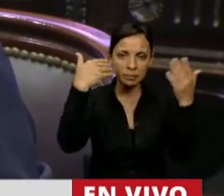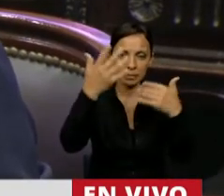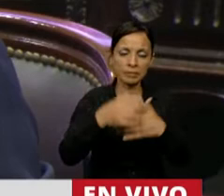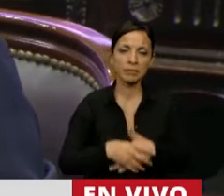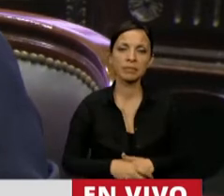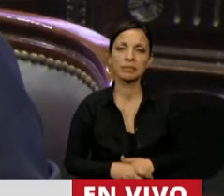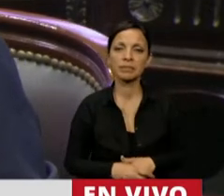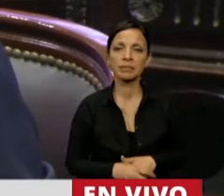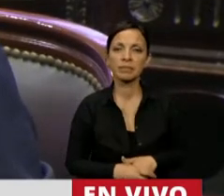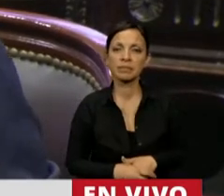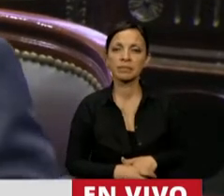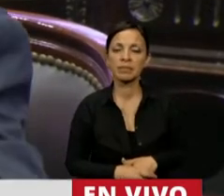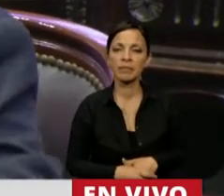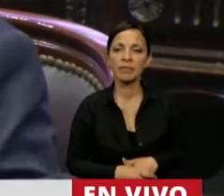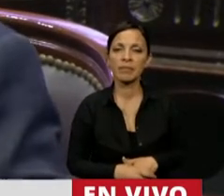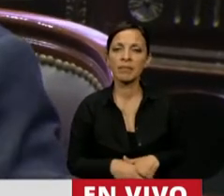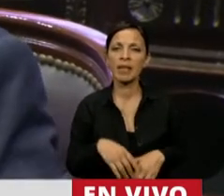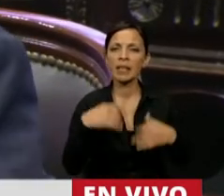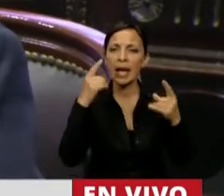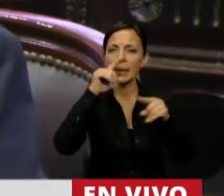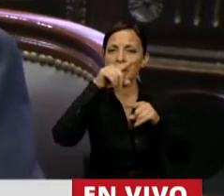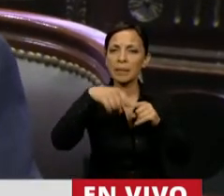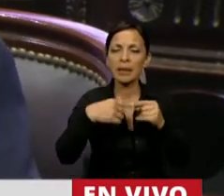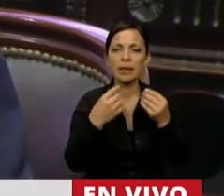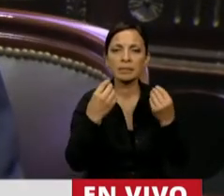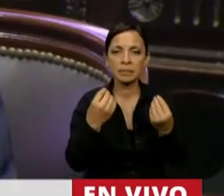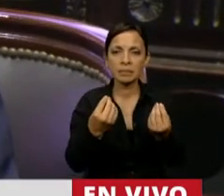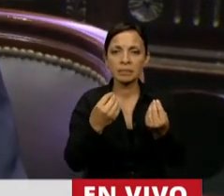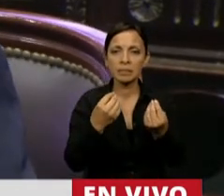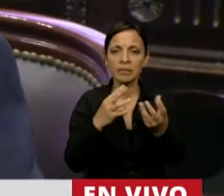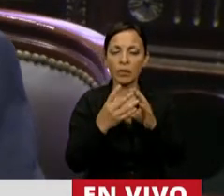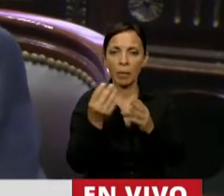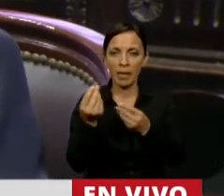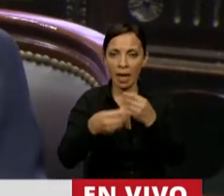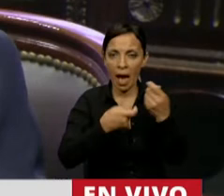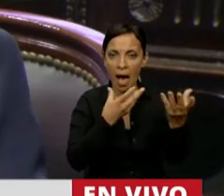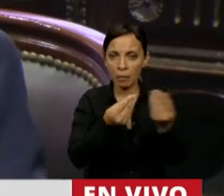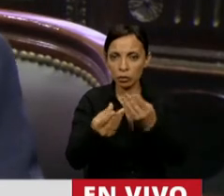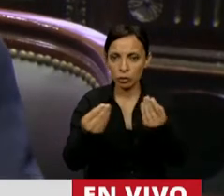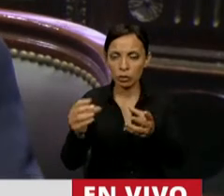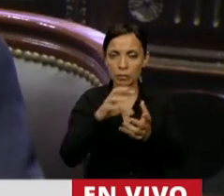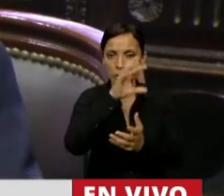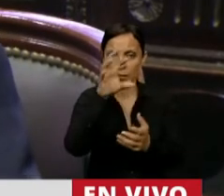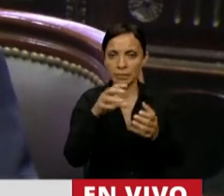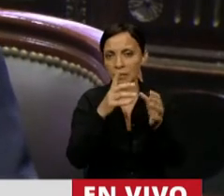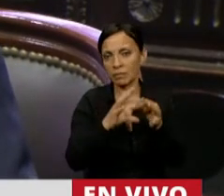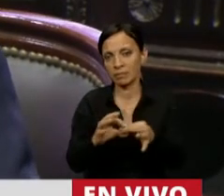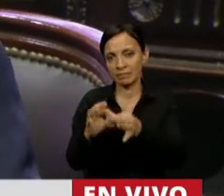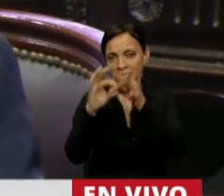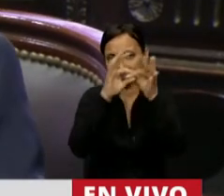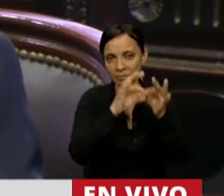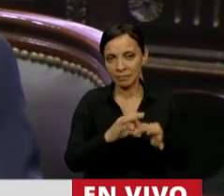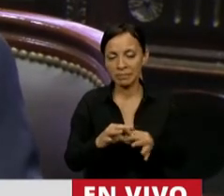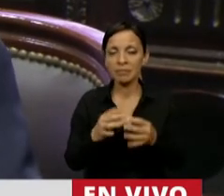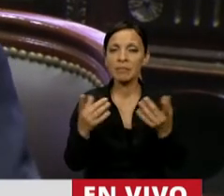¿Y qué concepto se instala con la coparticipación? Que es el mecanismo de federalismo.